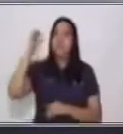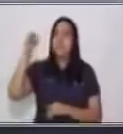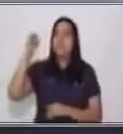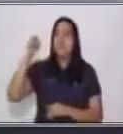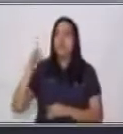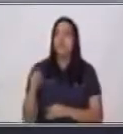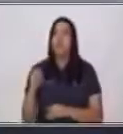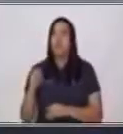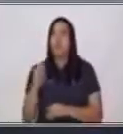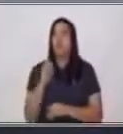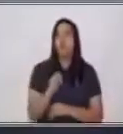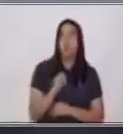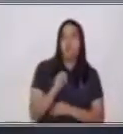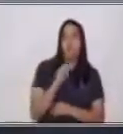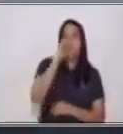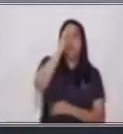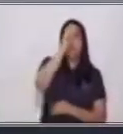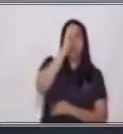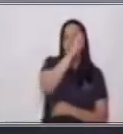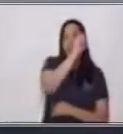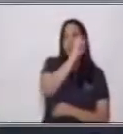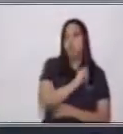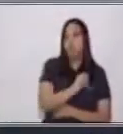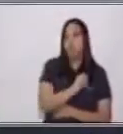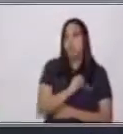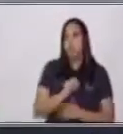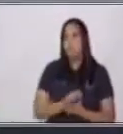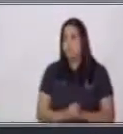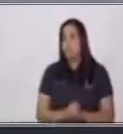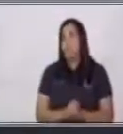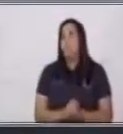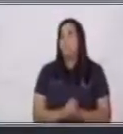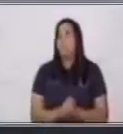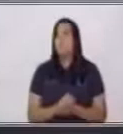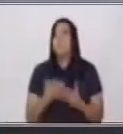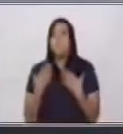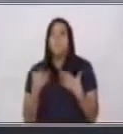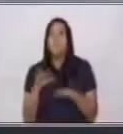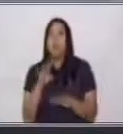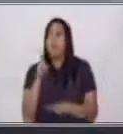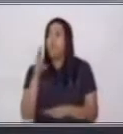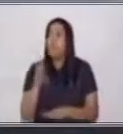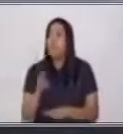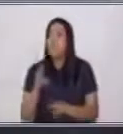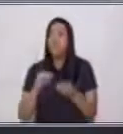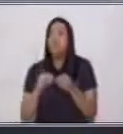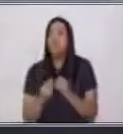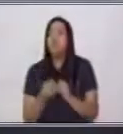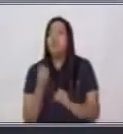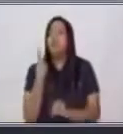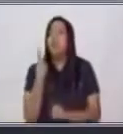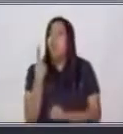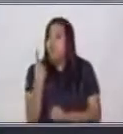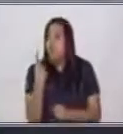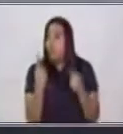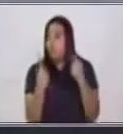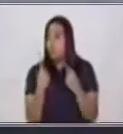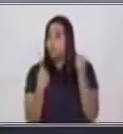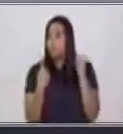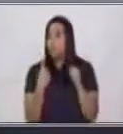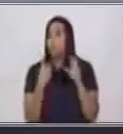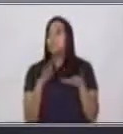Ahora, aquí necesito formar un 0. ¿Con quién voy a formar ese 0? Con este número que está aquí en medio. Este